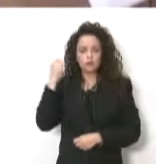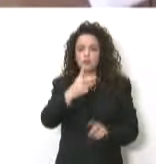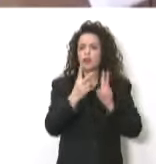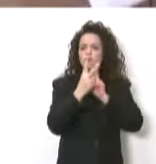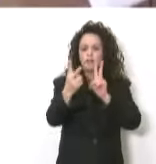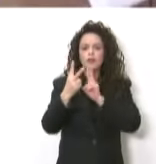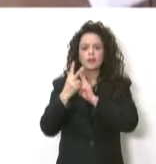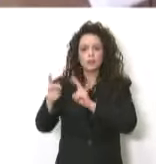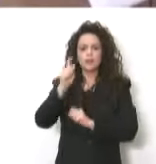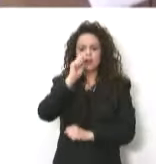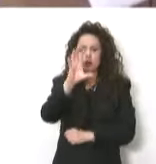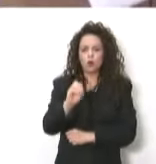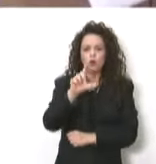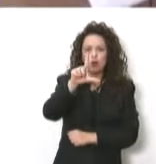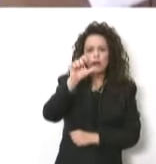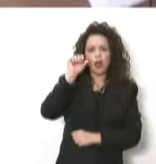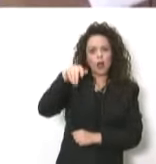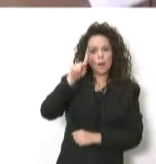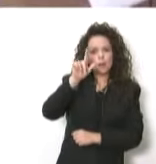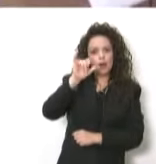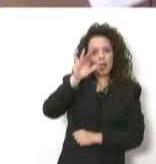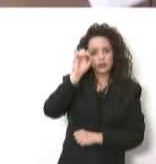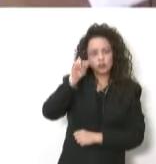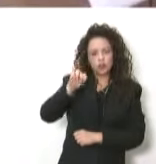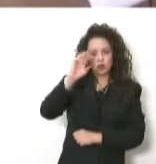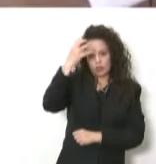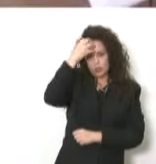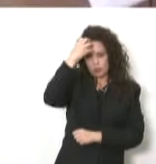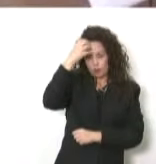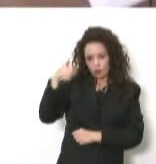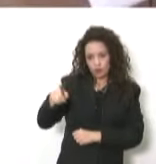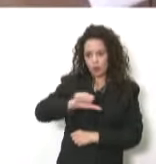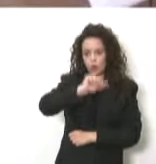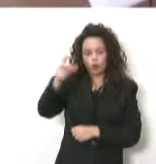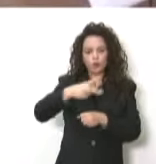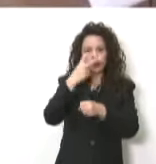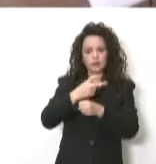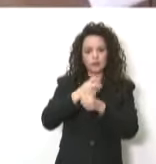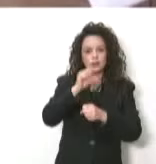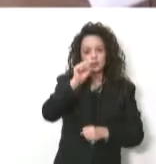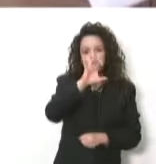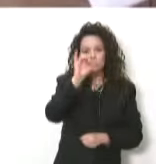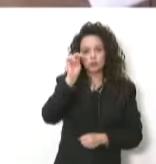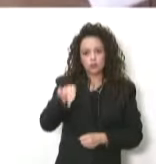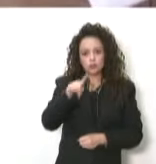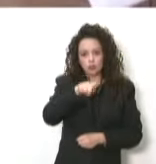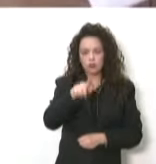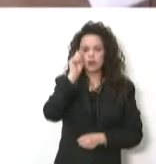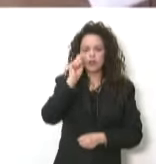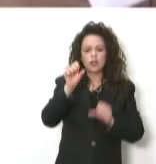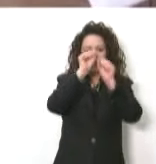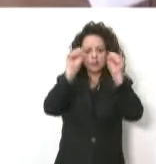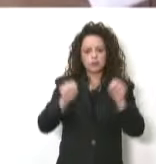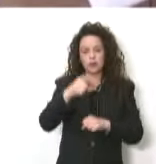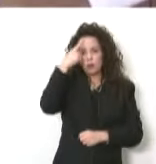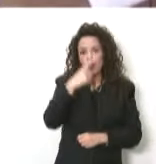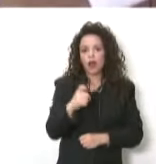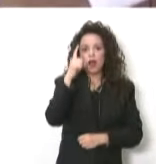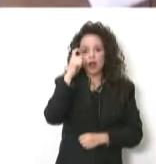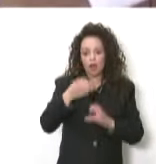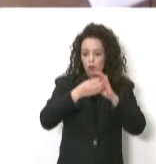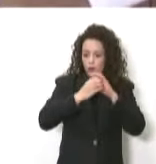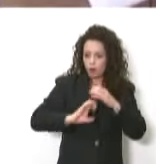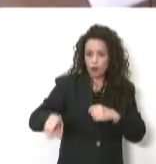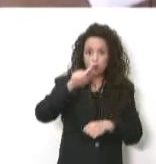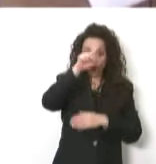Ampliación Chapultepec, colonia Satélite, segunda sección, y personal del sistema agua potable y alcantarillado de